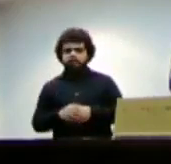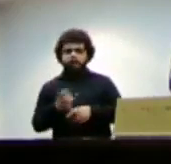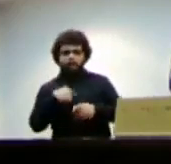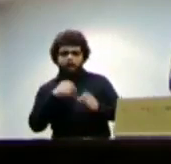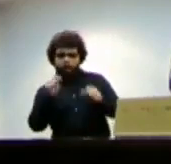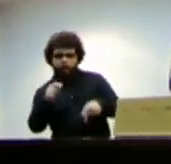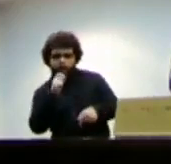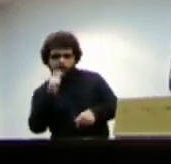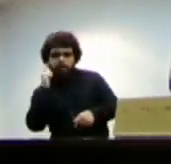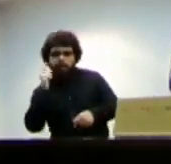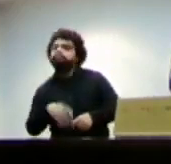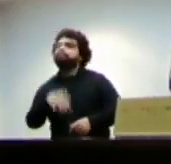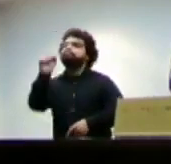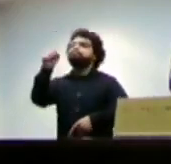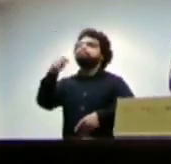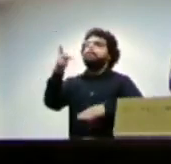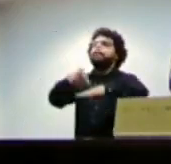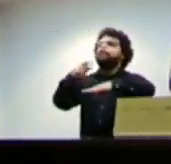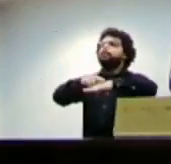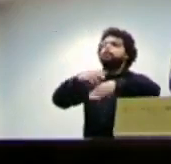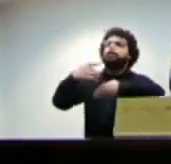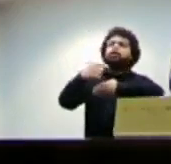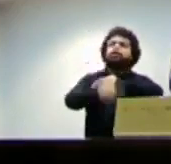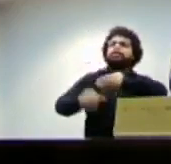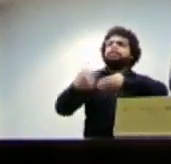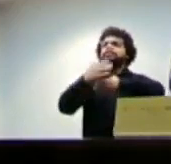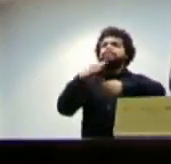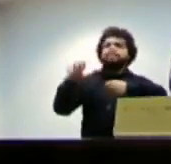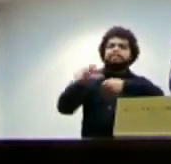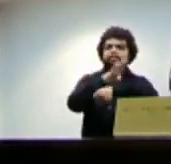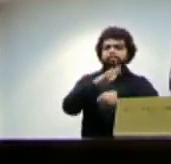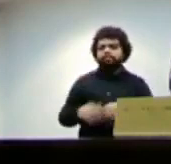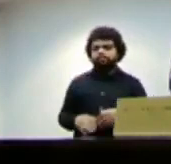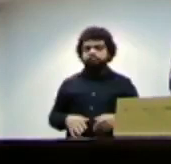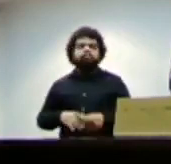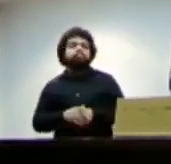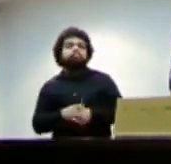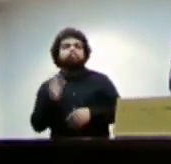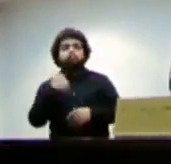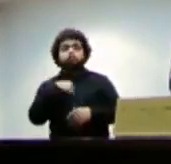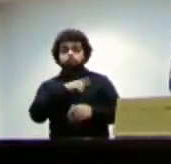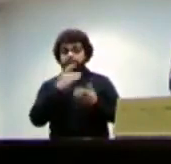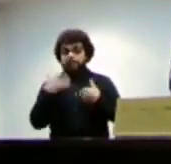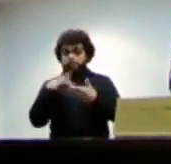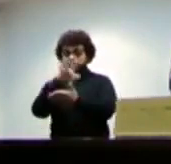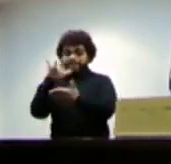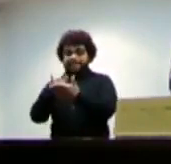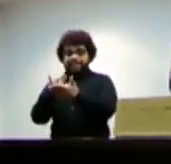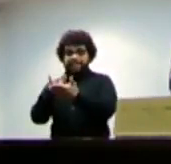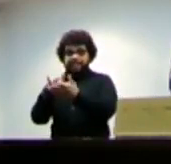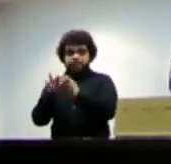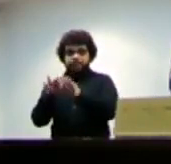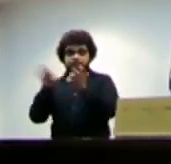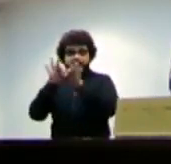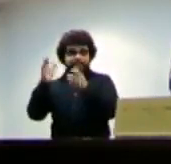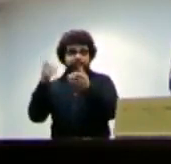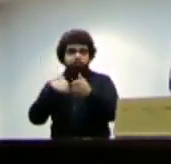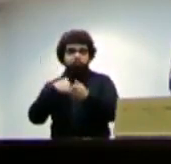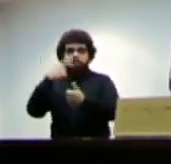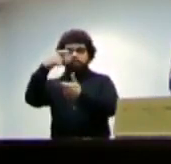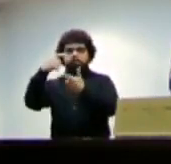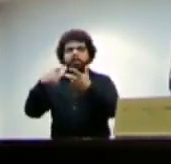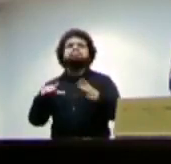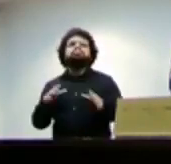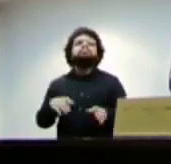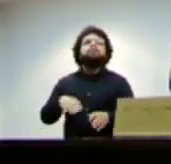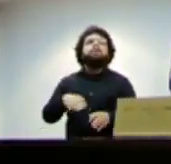okay. Puerto Rico. Ok, muy bien. En la Autoridad de Energía Eléctrica tenemos unas centrales principales, ¿verdad? Que las voy a mencionar. Súbanme el